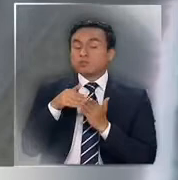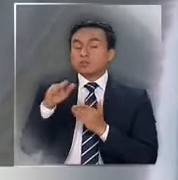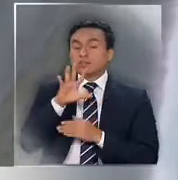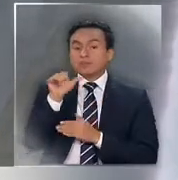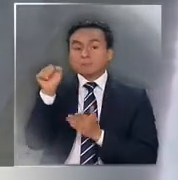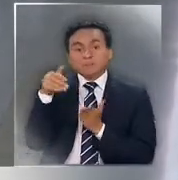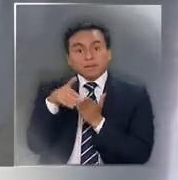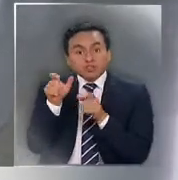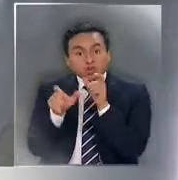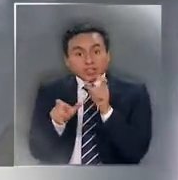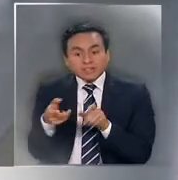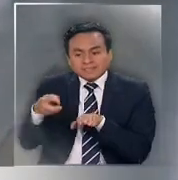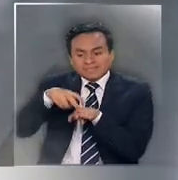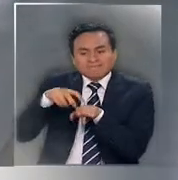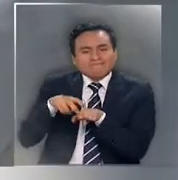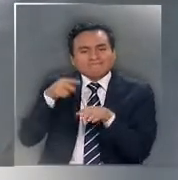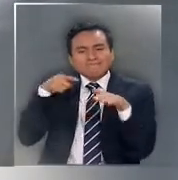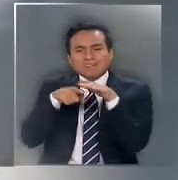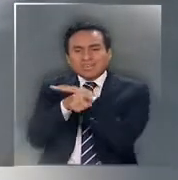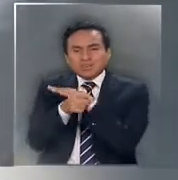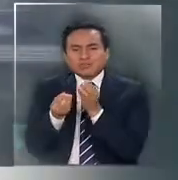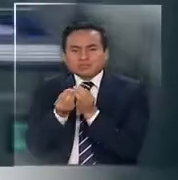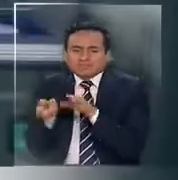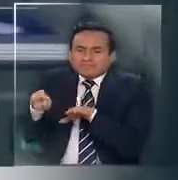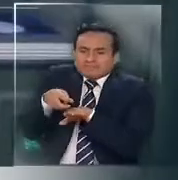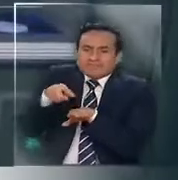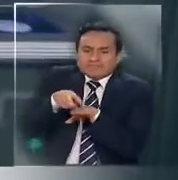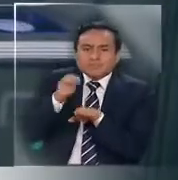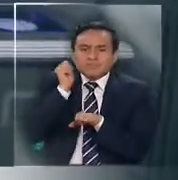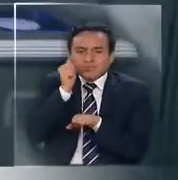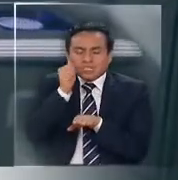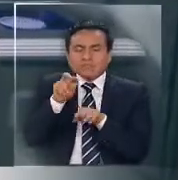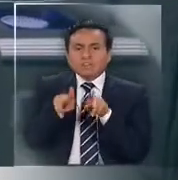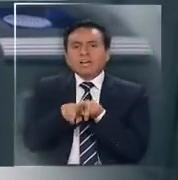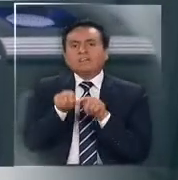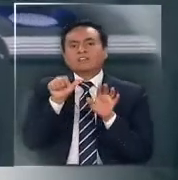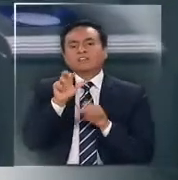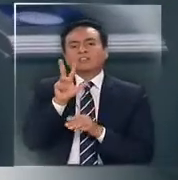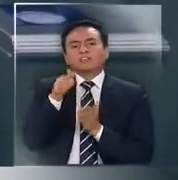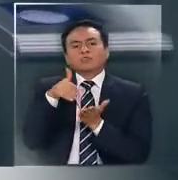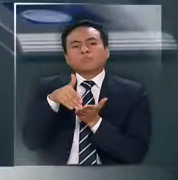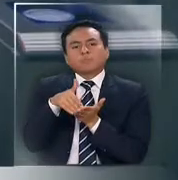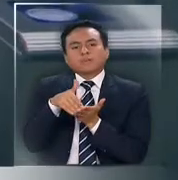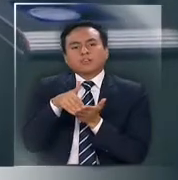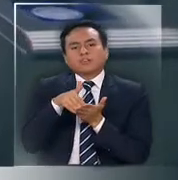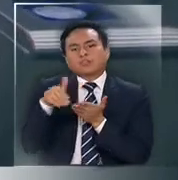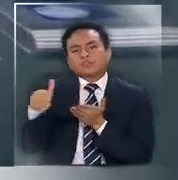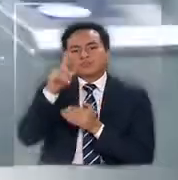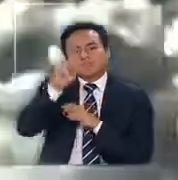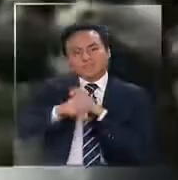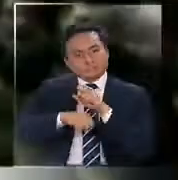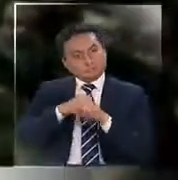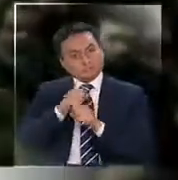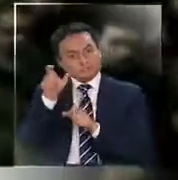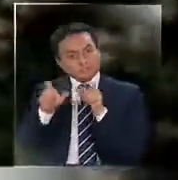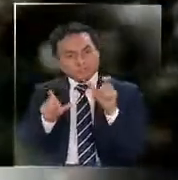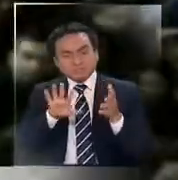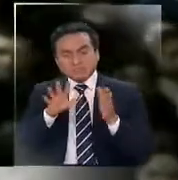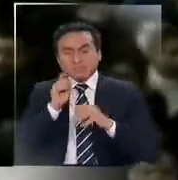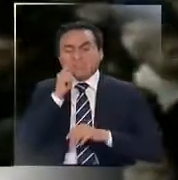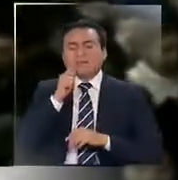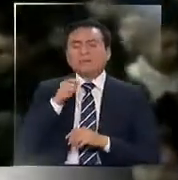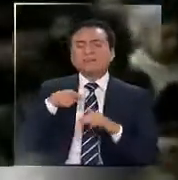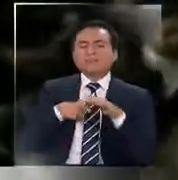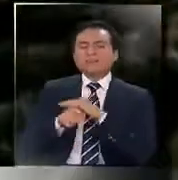2.600.000 personas viajan diariamente en este medio de transporte. Eso es 685 millones al año. Según Metro